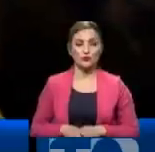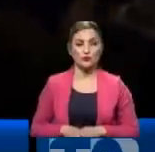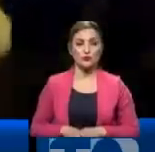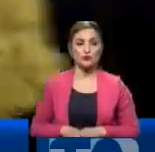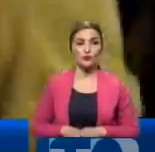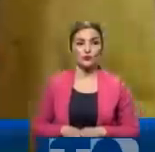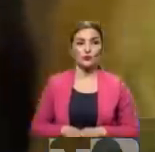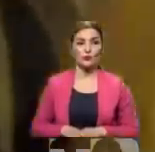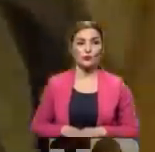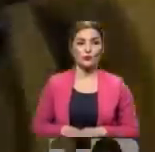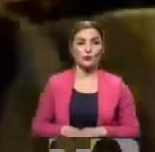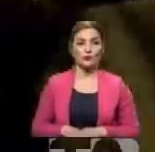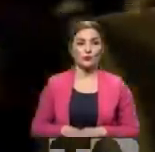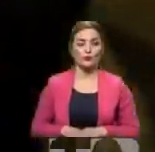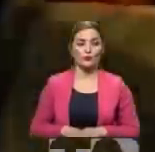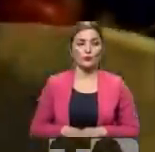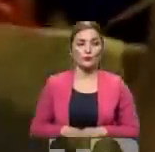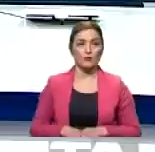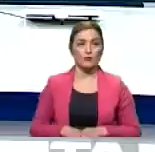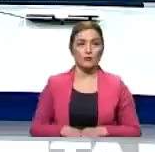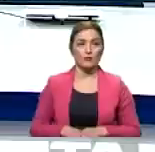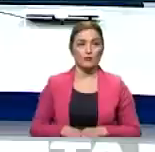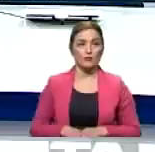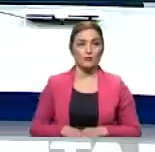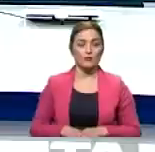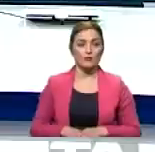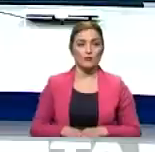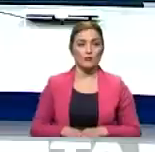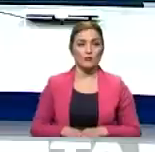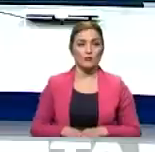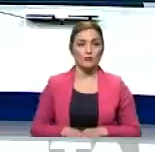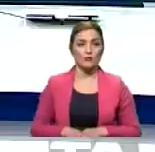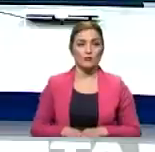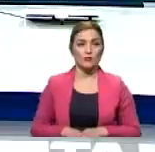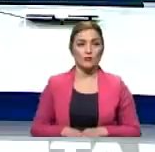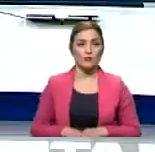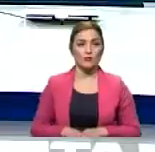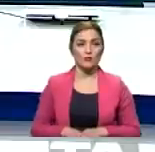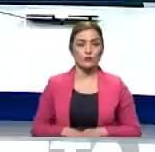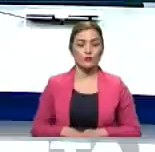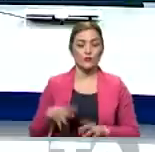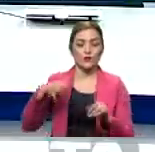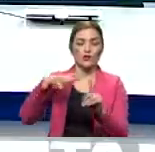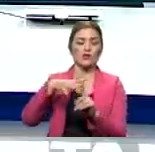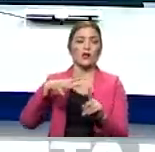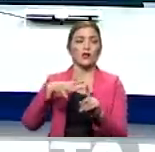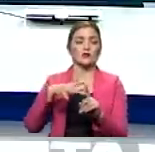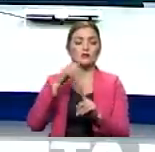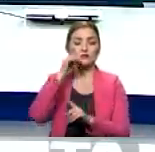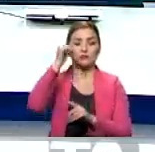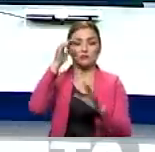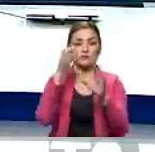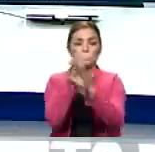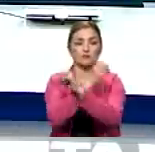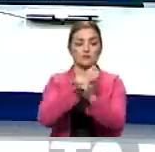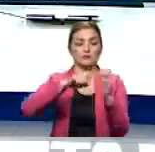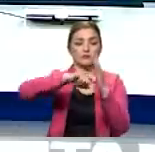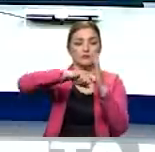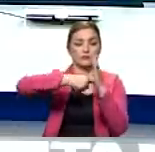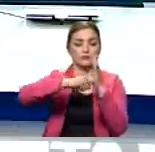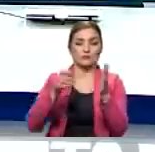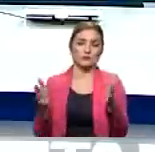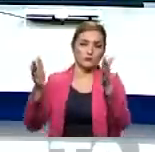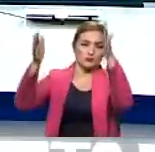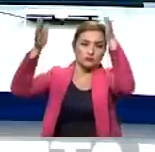En Quito, Nelson Carrera, 24 horas. Y precisamente sobre estos ataques suscitados anoche en la Contraloría General del